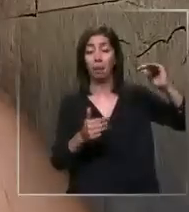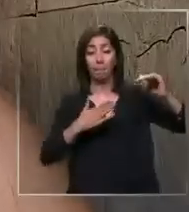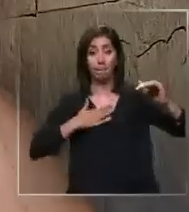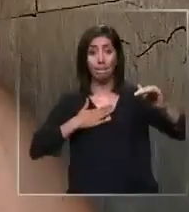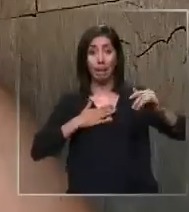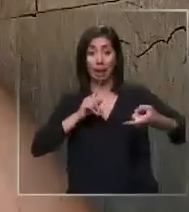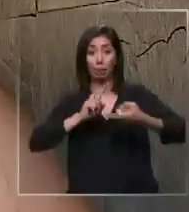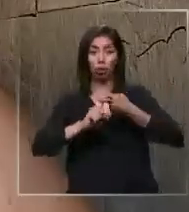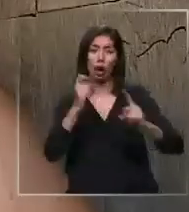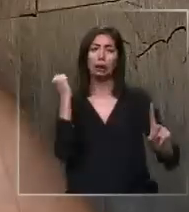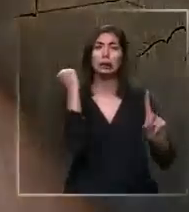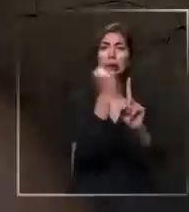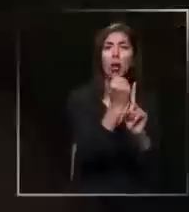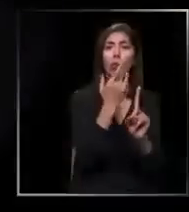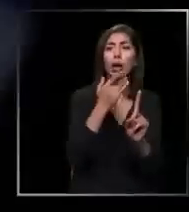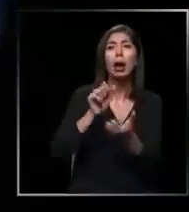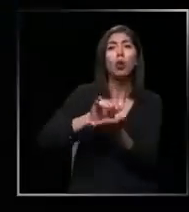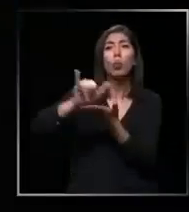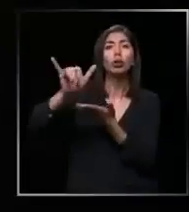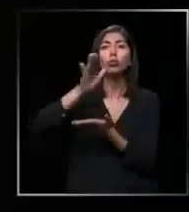por negligencia al aeropuerto.